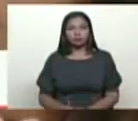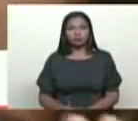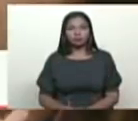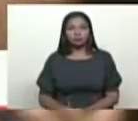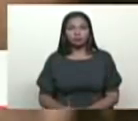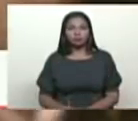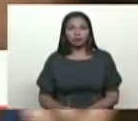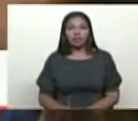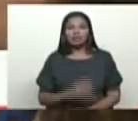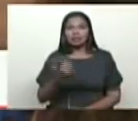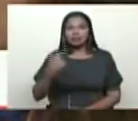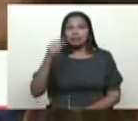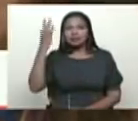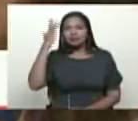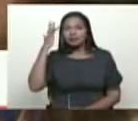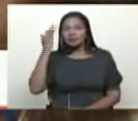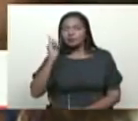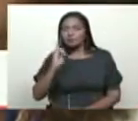Deben saberlo.